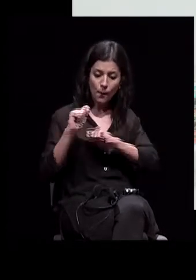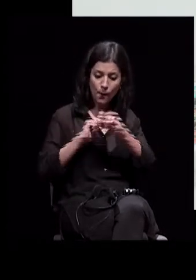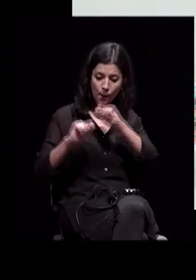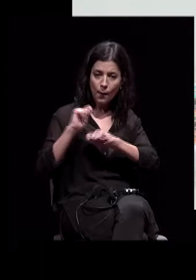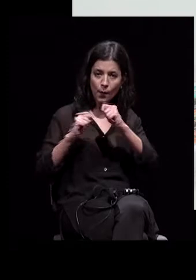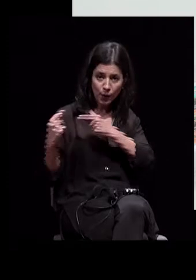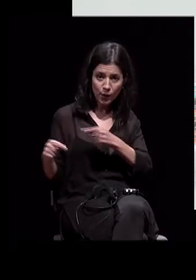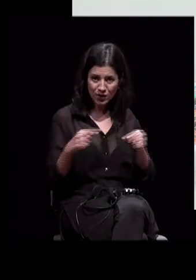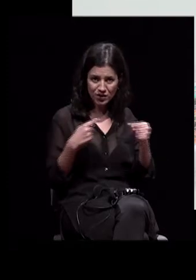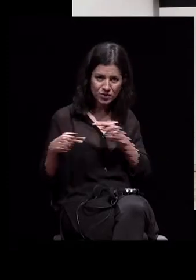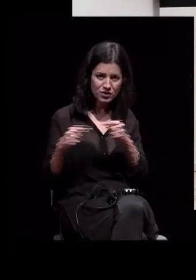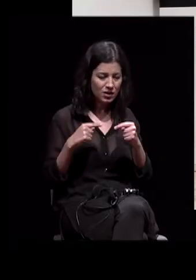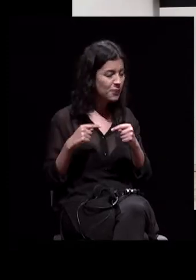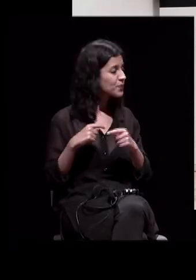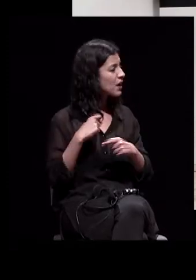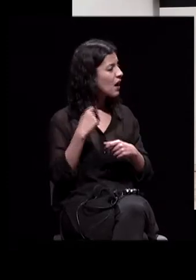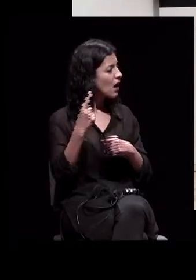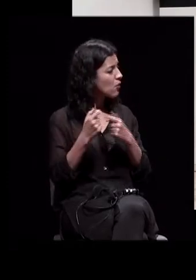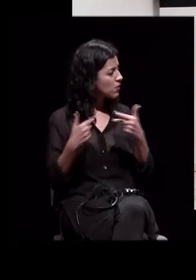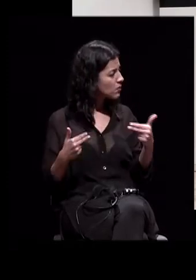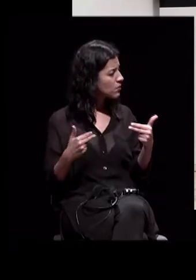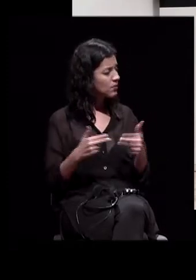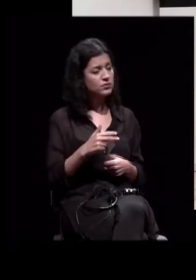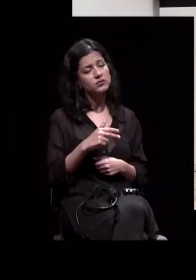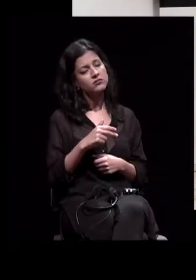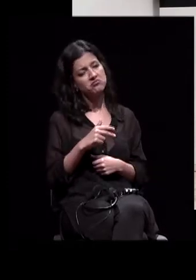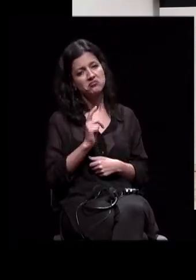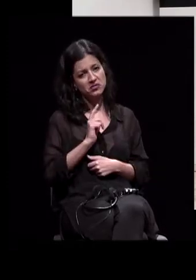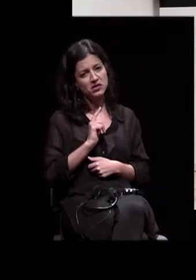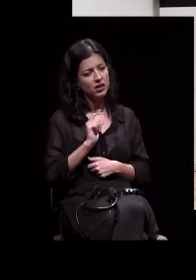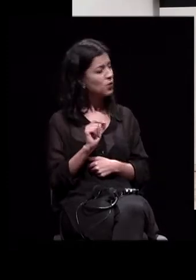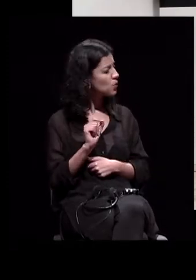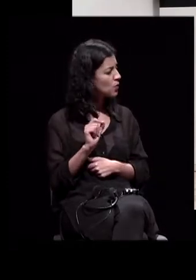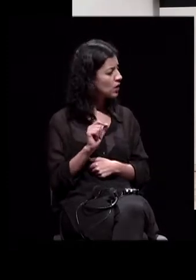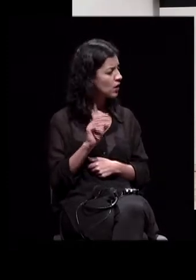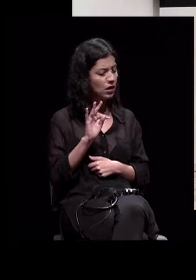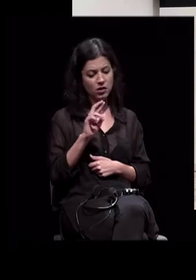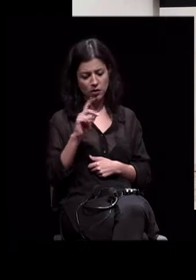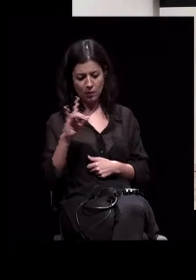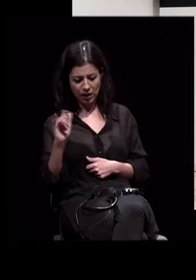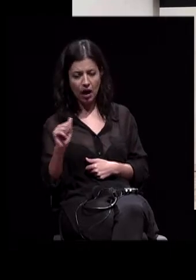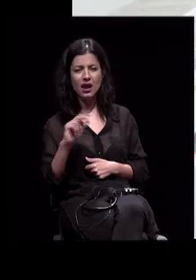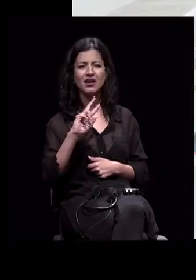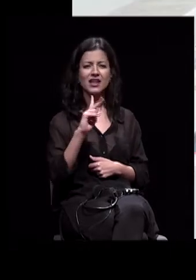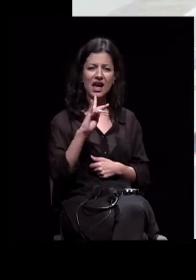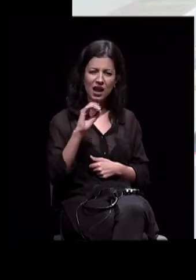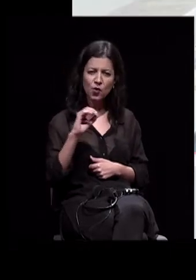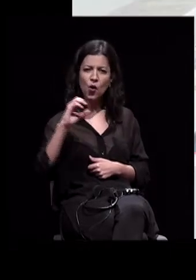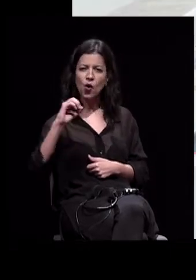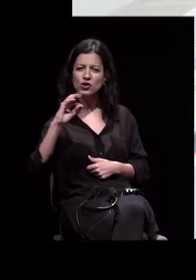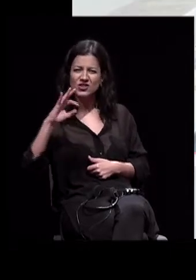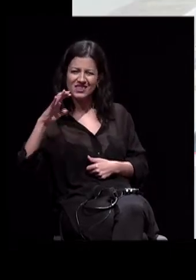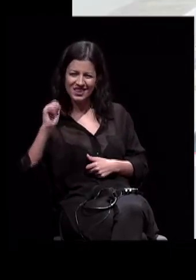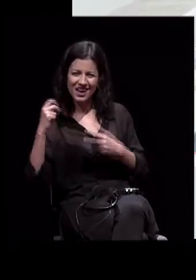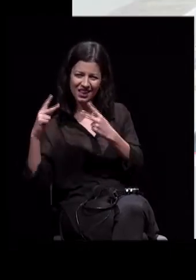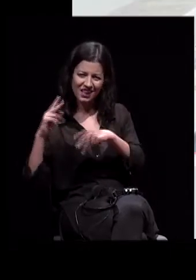hablando de algún espacio en particular, bueno, antes hablé un poquito de la Tropicalia de Oiticica, de los parangolés. Ligia Pape tiene